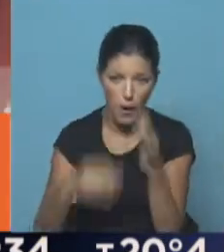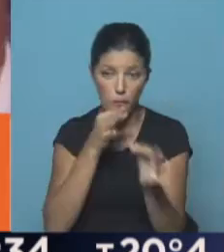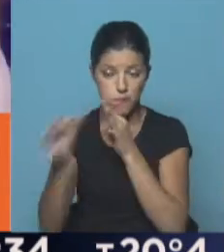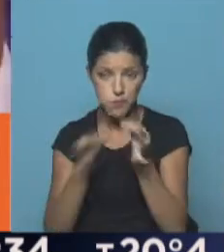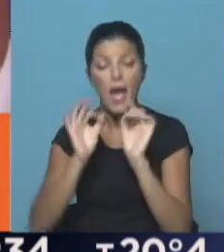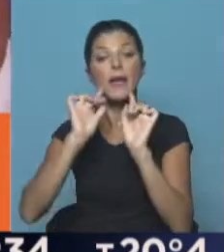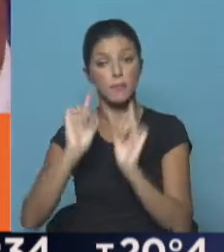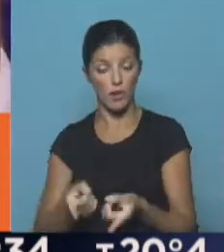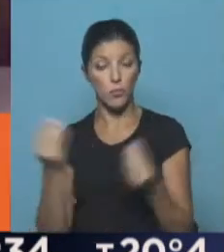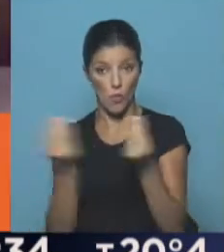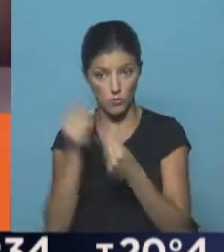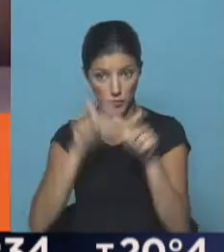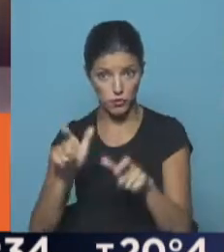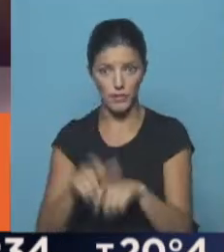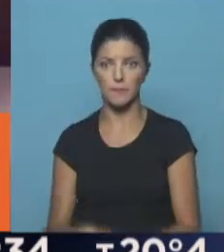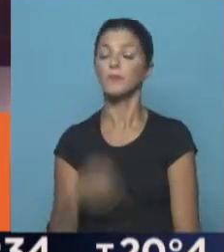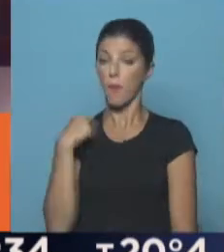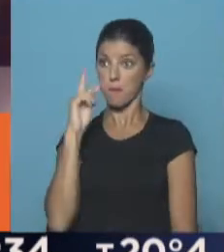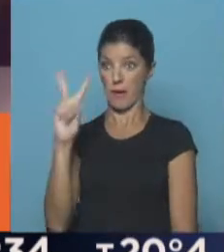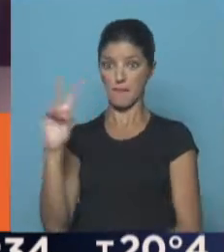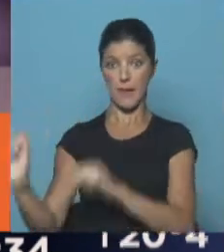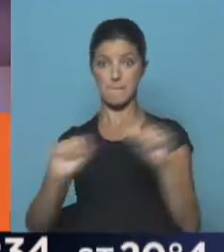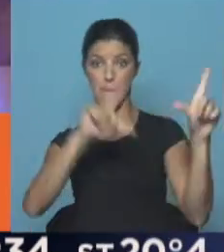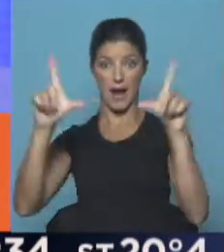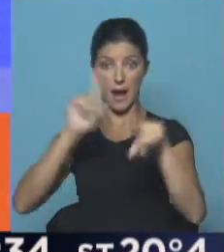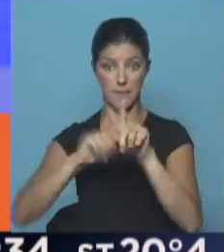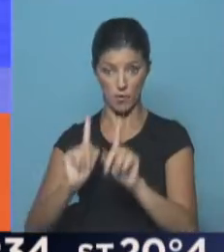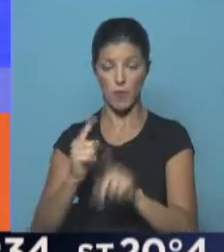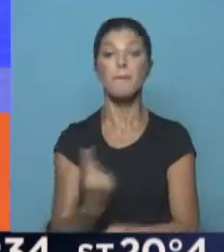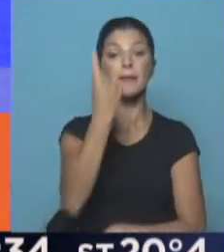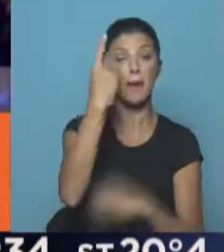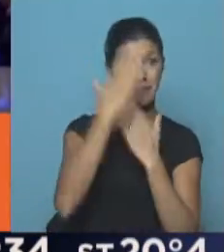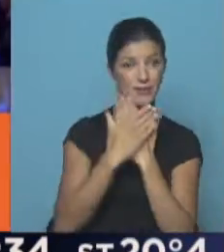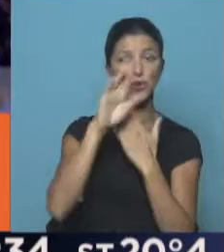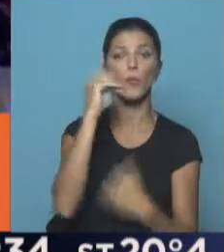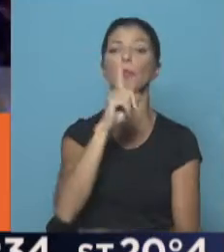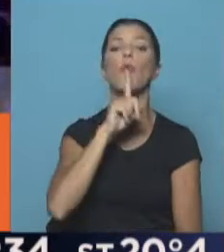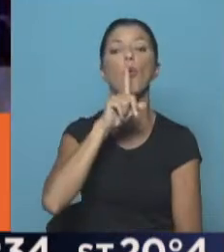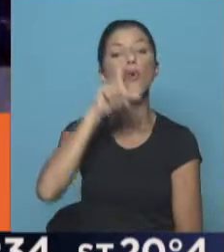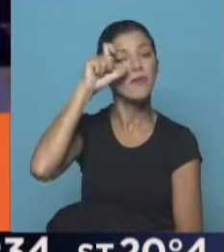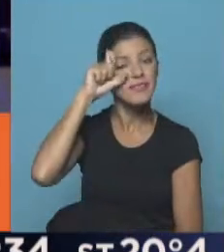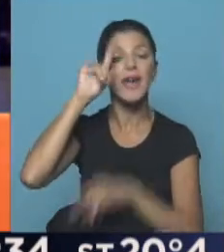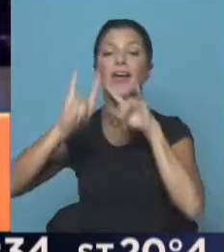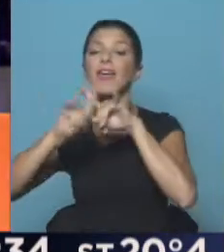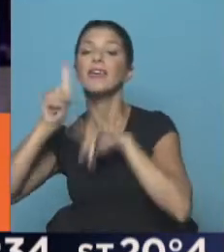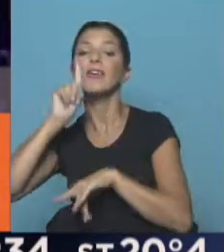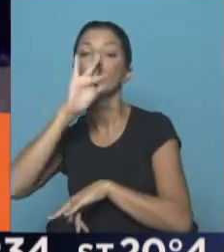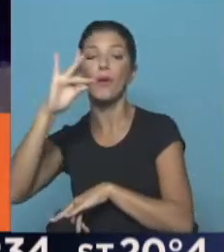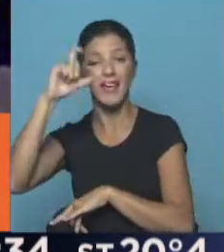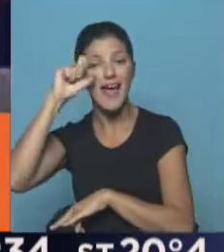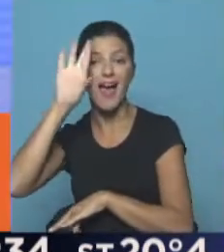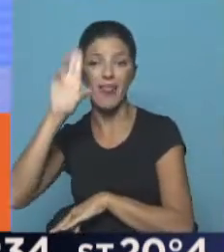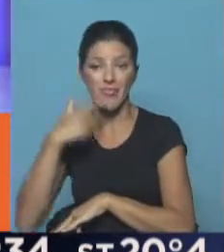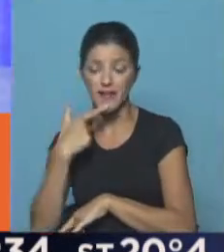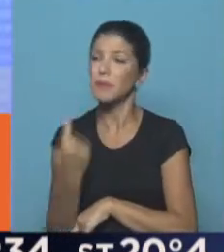electorado. Ahí tenemos imágenes justamente del primer ministro Rutte y de Wilders, y podemos empezar, si les parece, saludándolo a